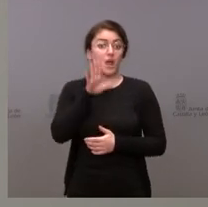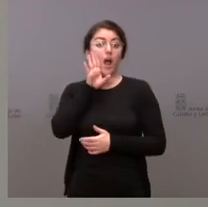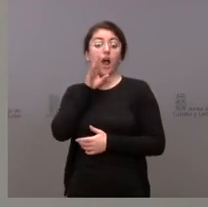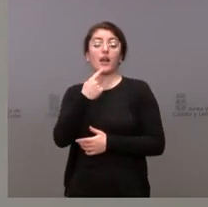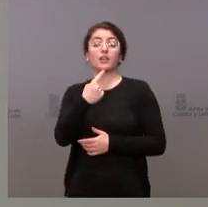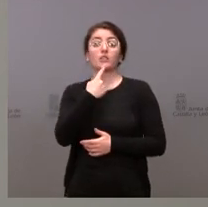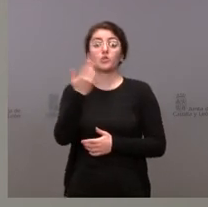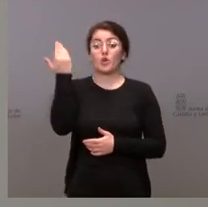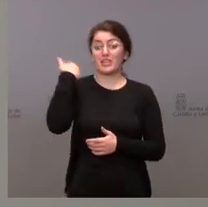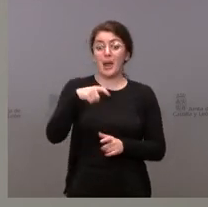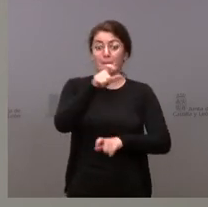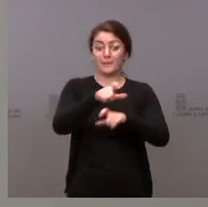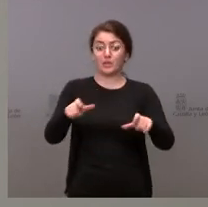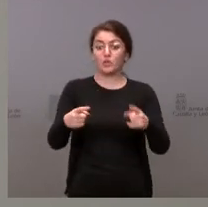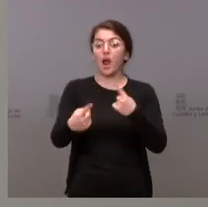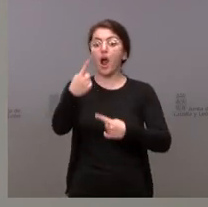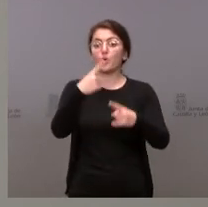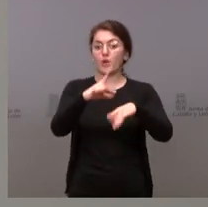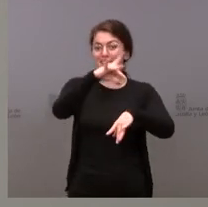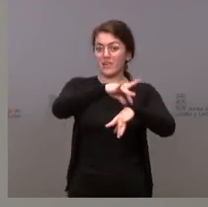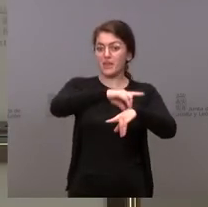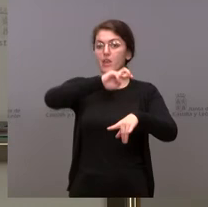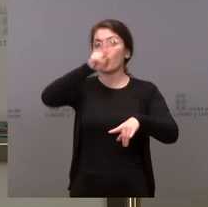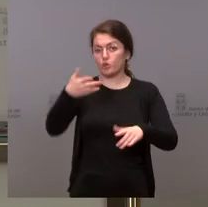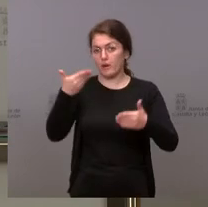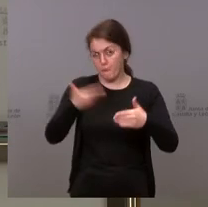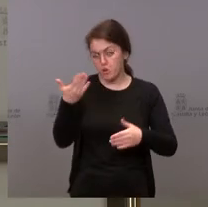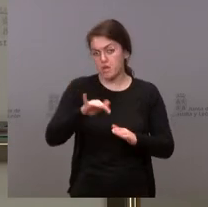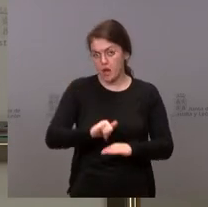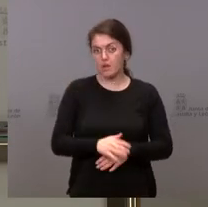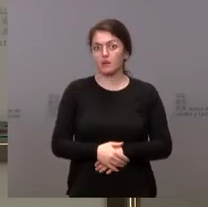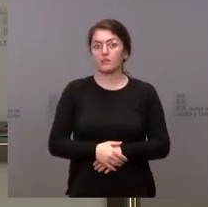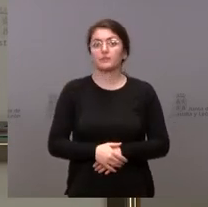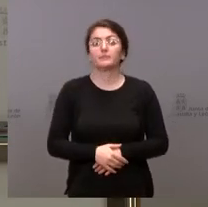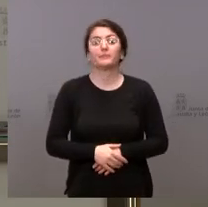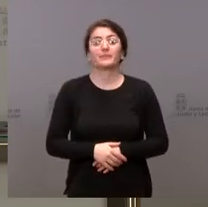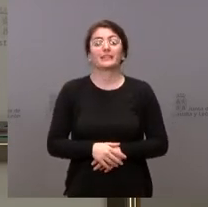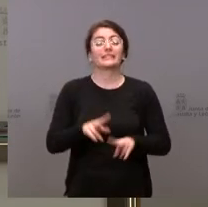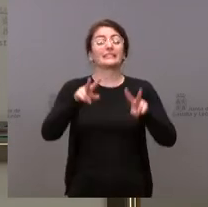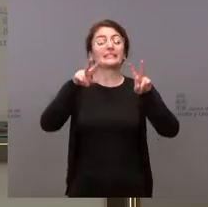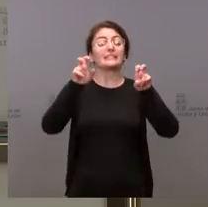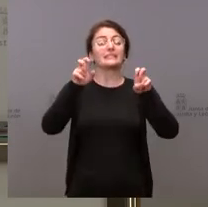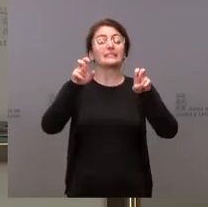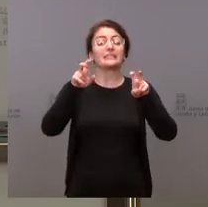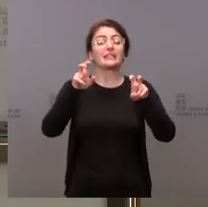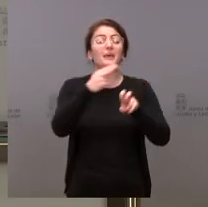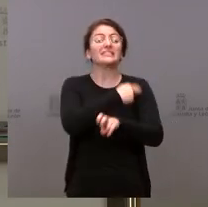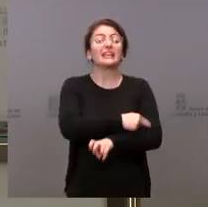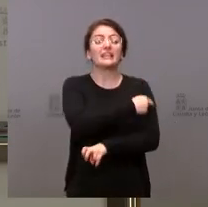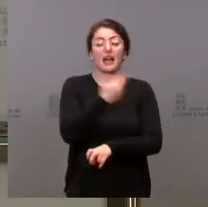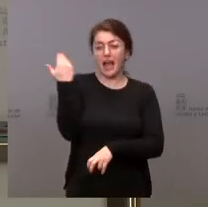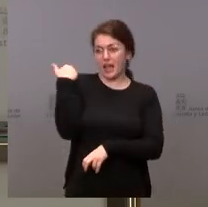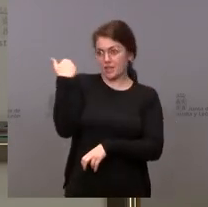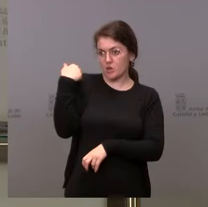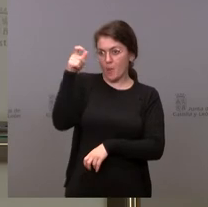patologías concomitantes importantes si yo sobre una cuestión sanitaria a la anterior consejera de sanidad anunció